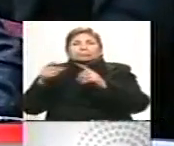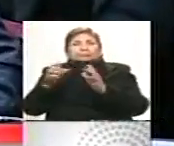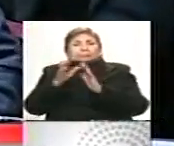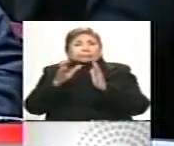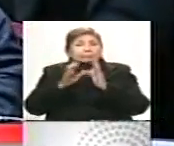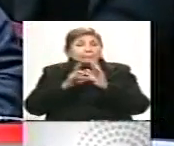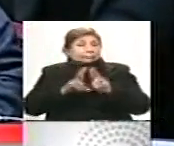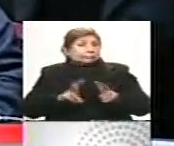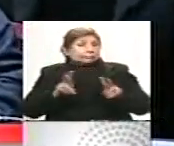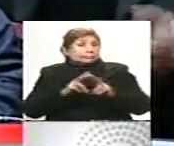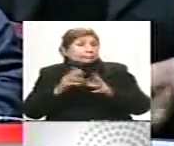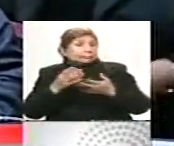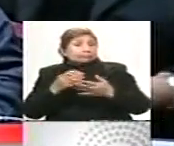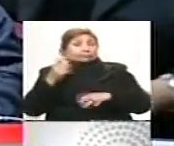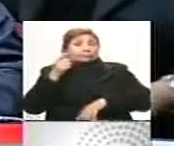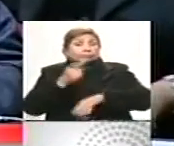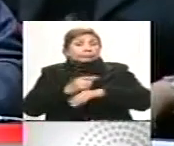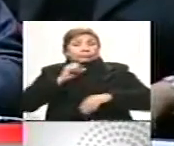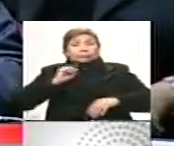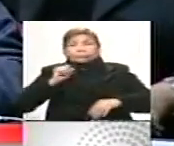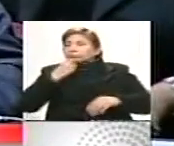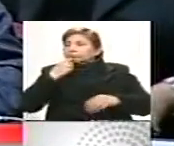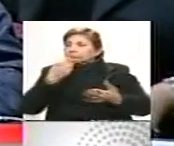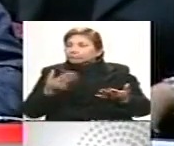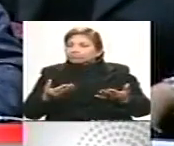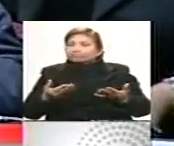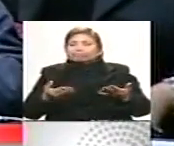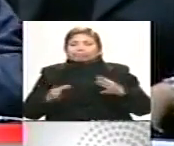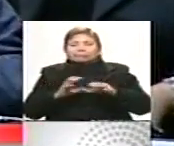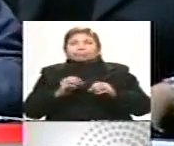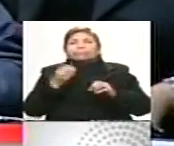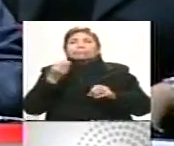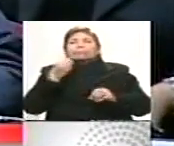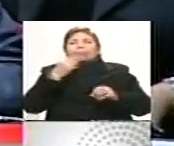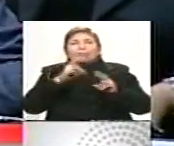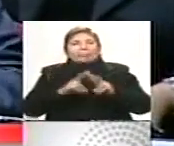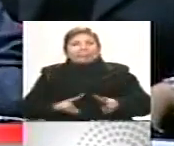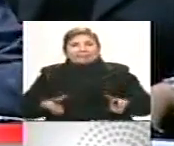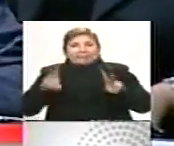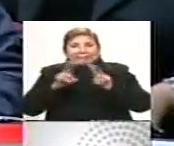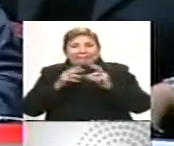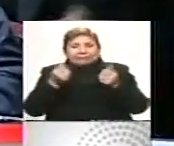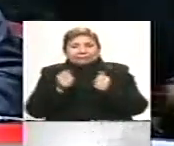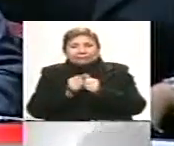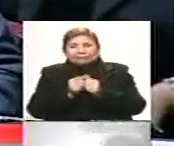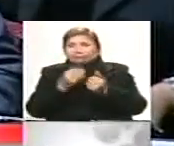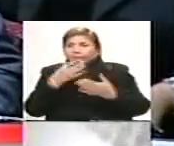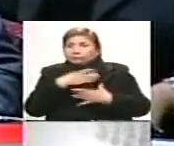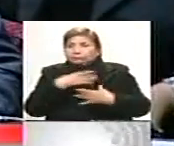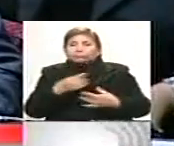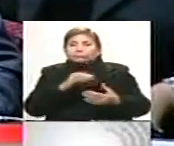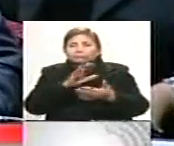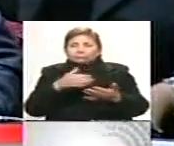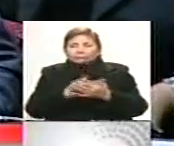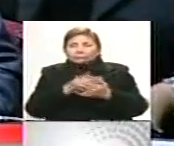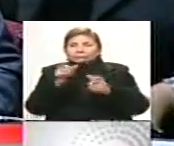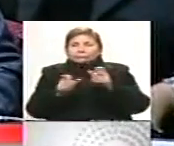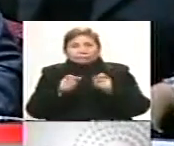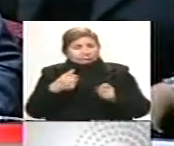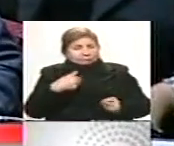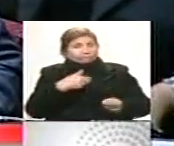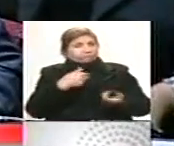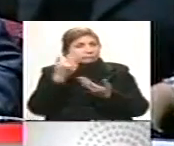constitucionales y en la presunción de inocencia, se han decantado por los valores que tienen que ver con el interés general. Nosotros